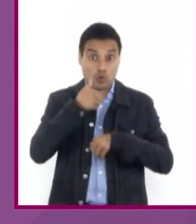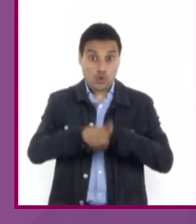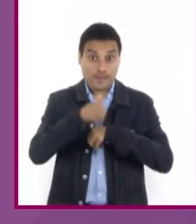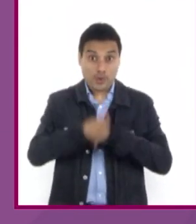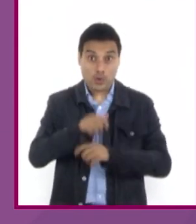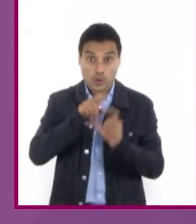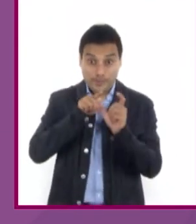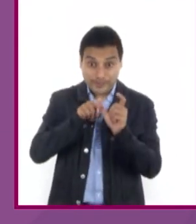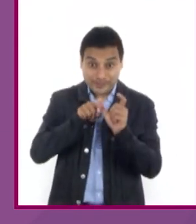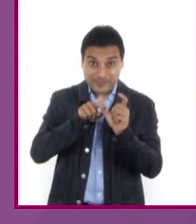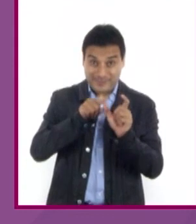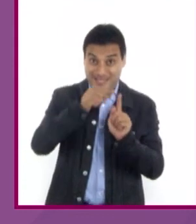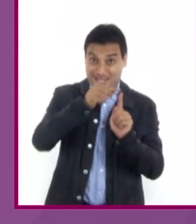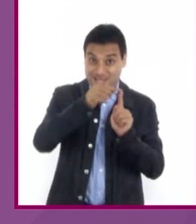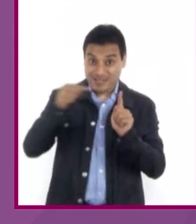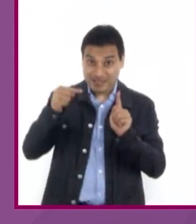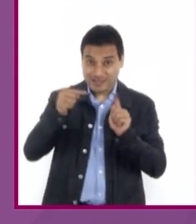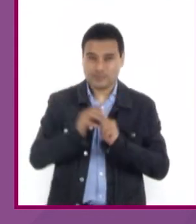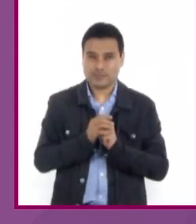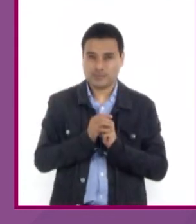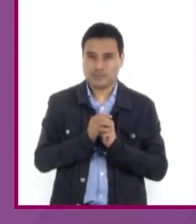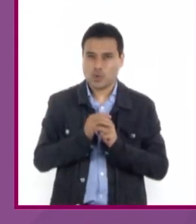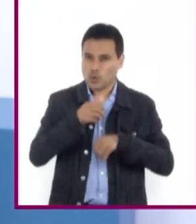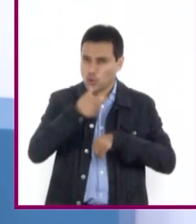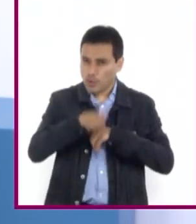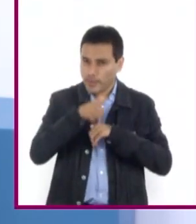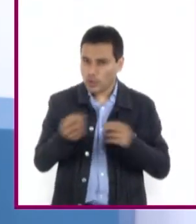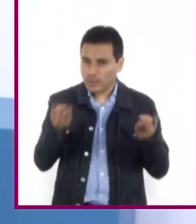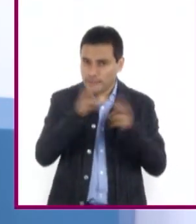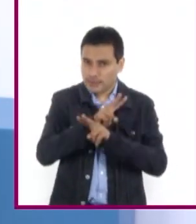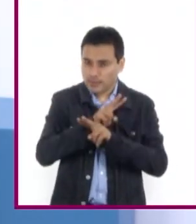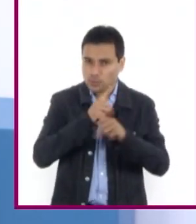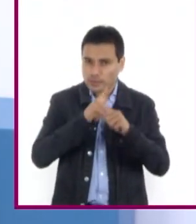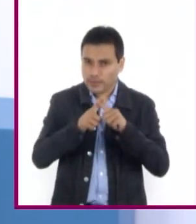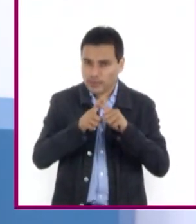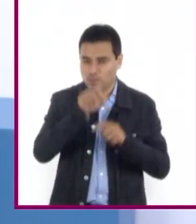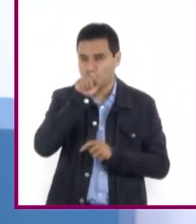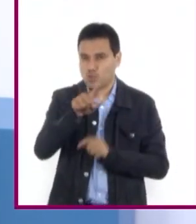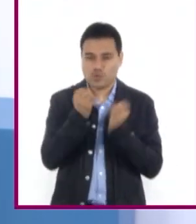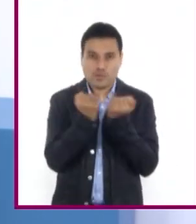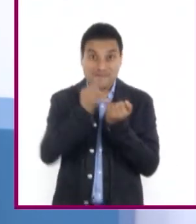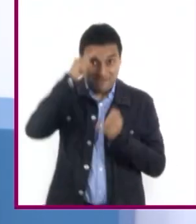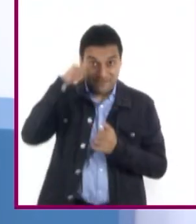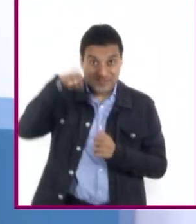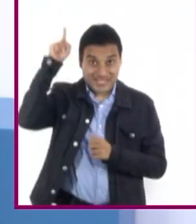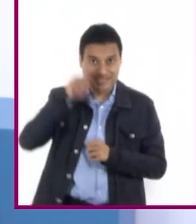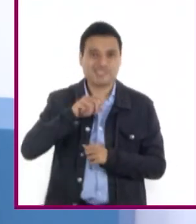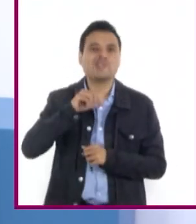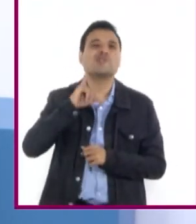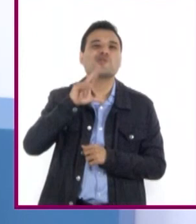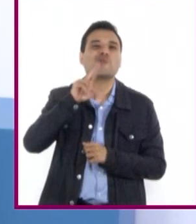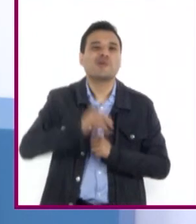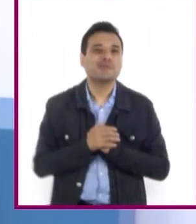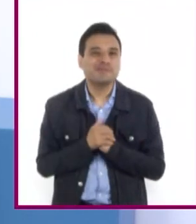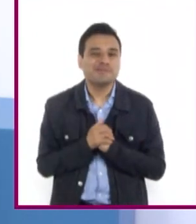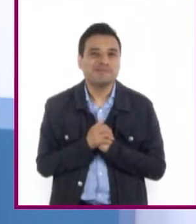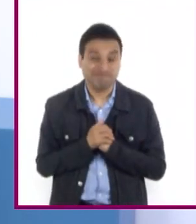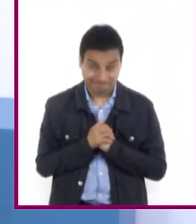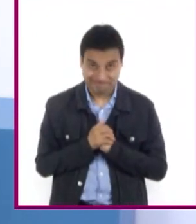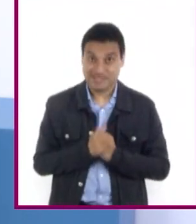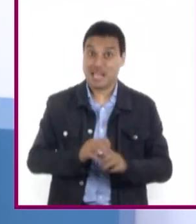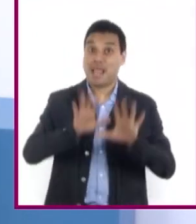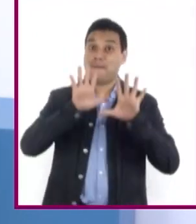lo mismo que multiplicar por su recíproco. Fue bastante sencillo, ¿verdad?